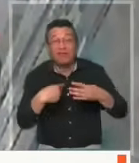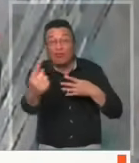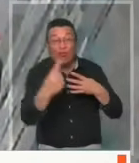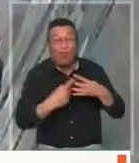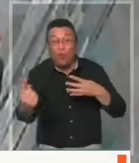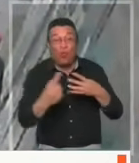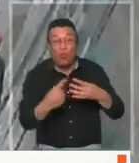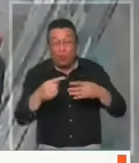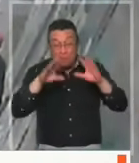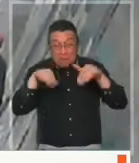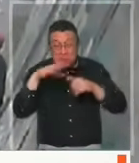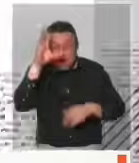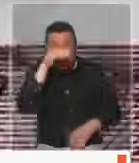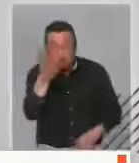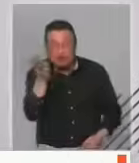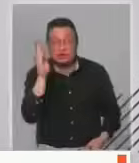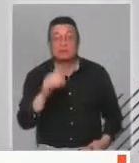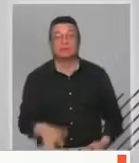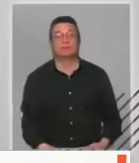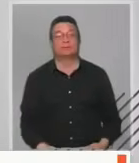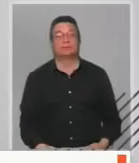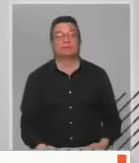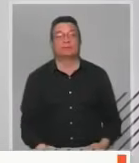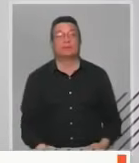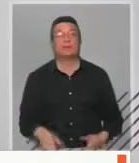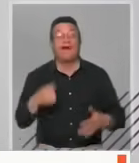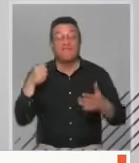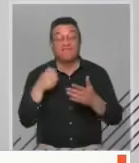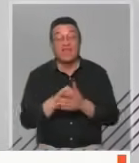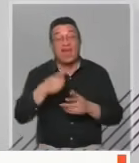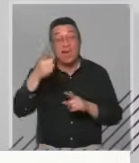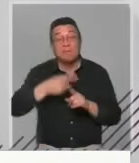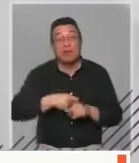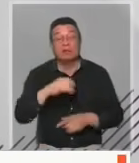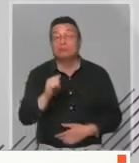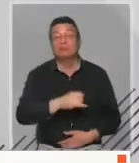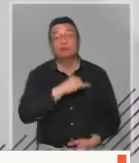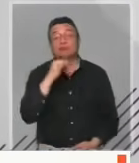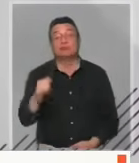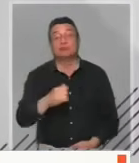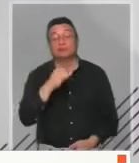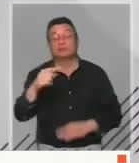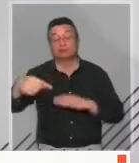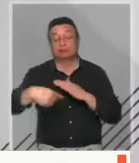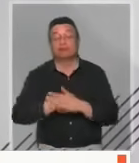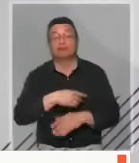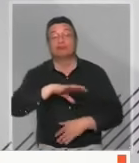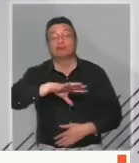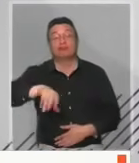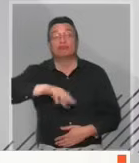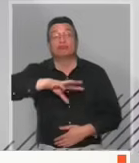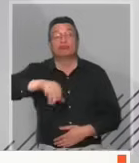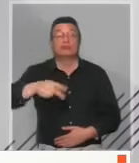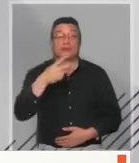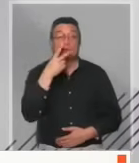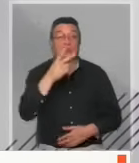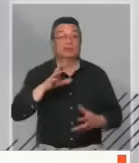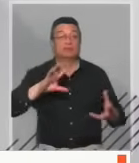esa misma noche. Todos los fines de mes se han metido a robar. Miren el desastre que